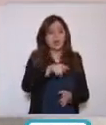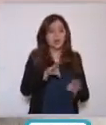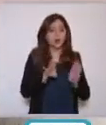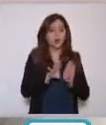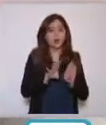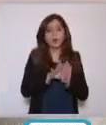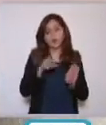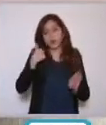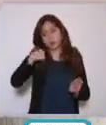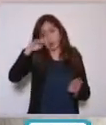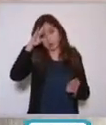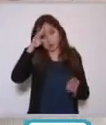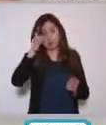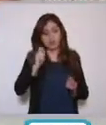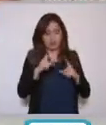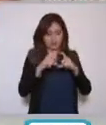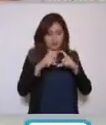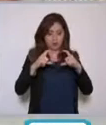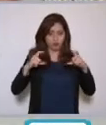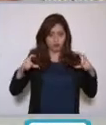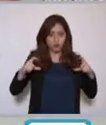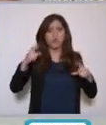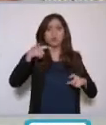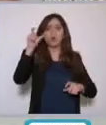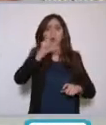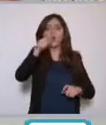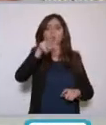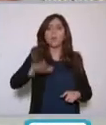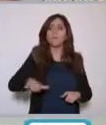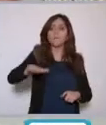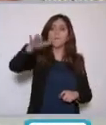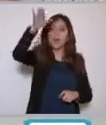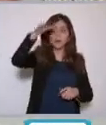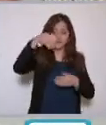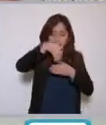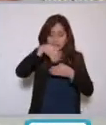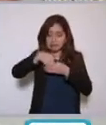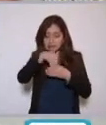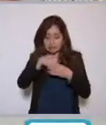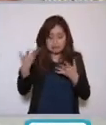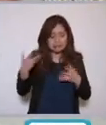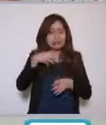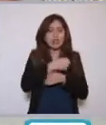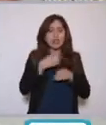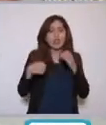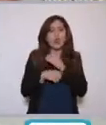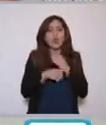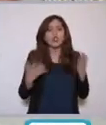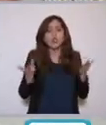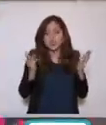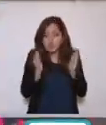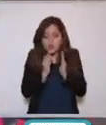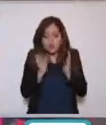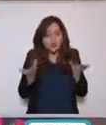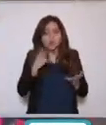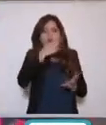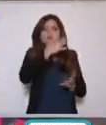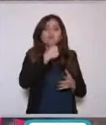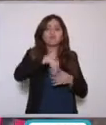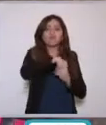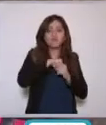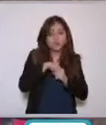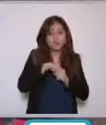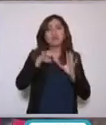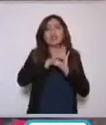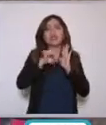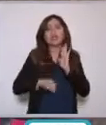que siento que entre más crecemos, más nos chocan las bolsas chiquitas, ¿no? Porque pueden caber metemos menos más cosas cada vez. Claro, en las bolsas chiquitas que